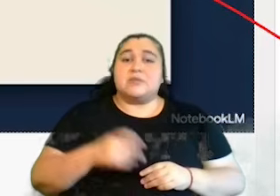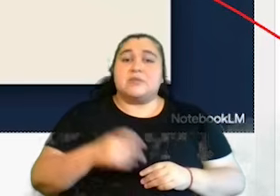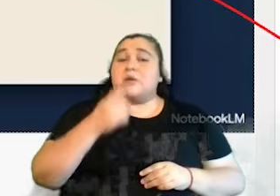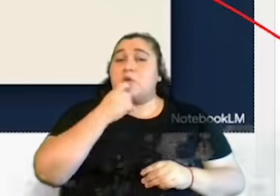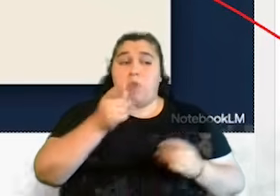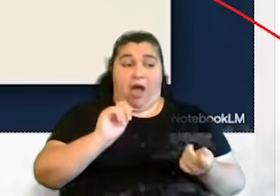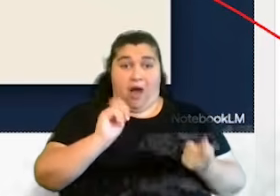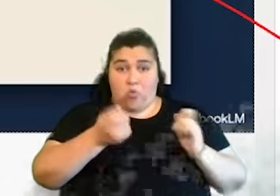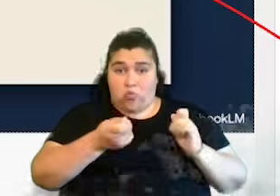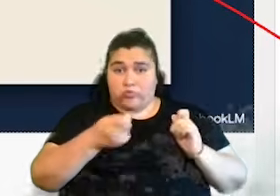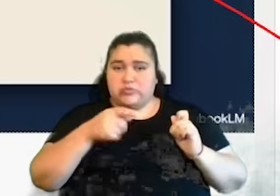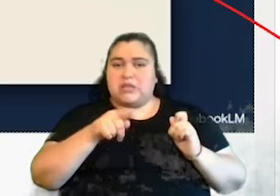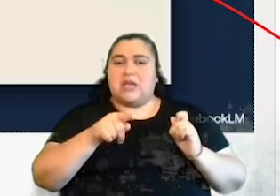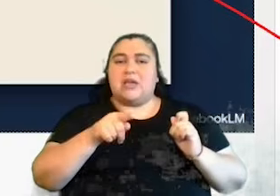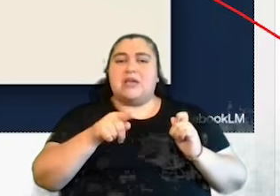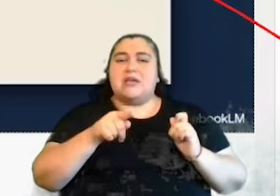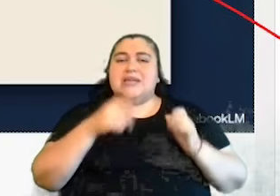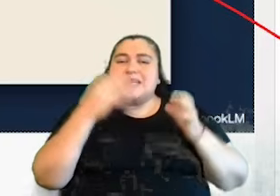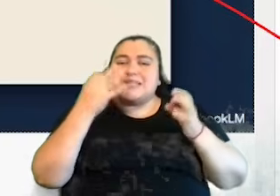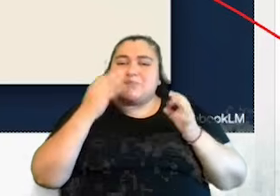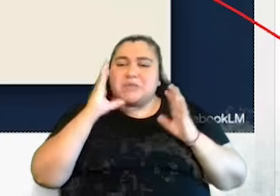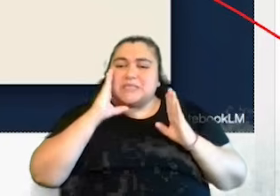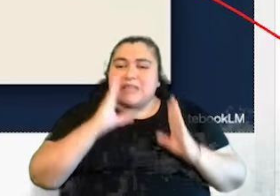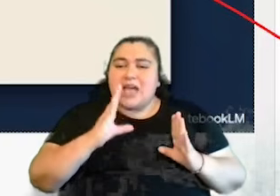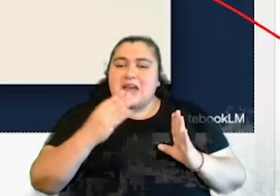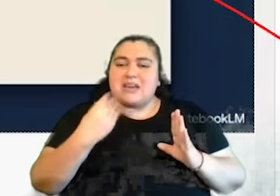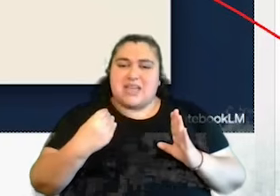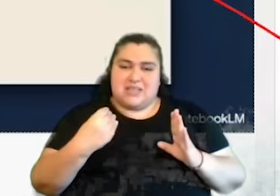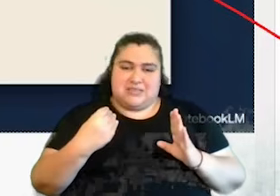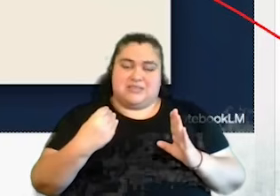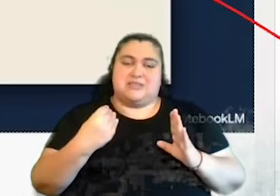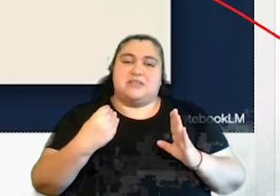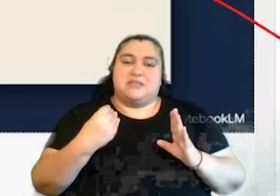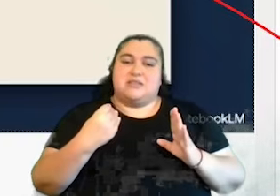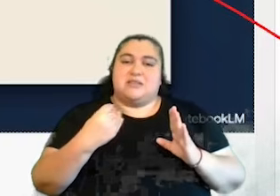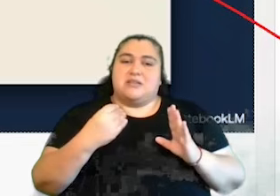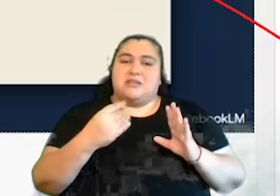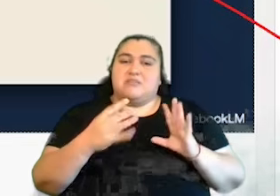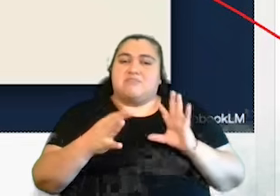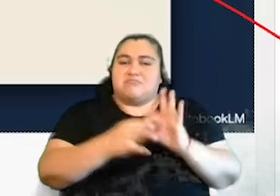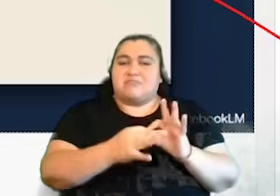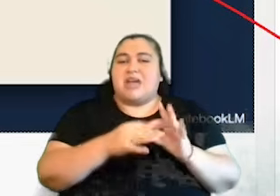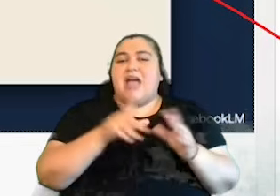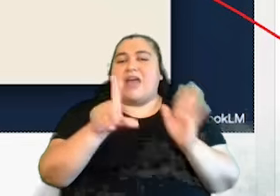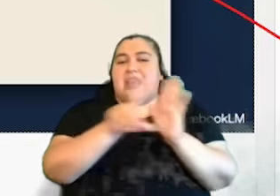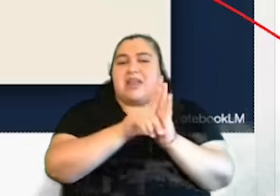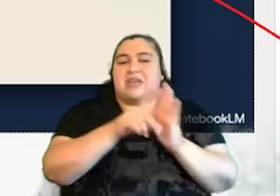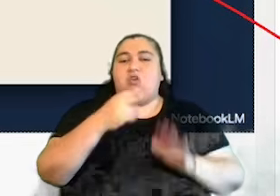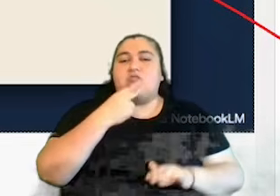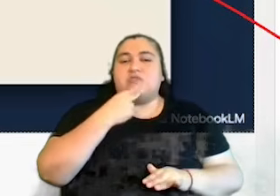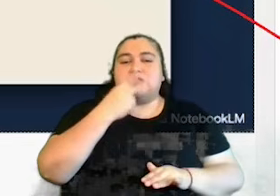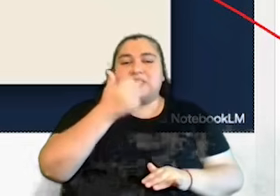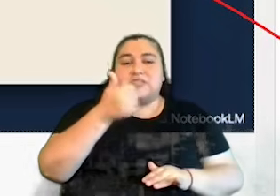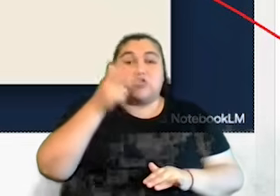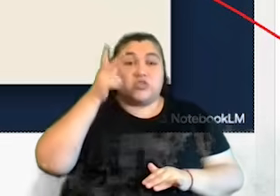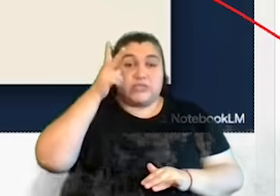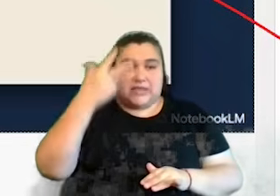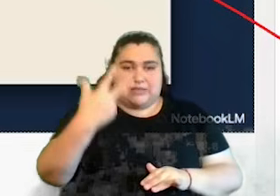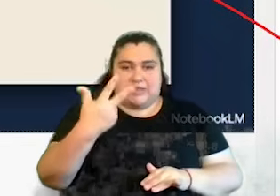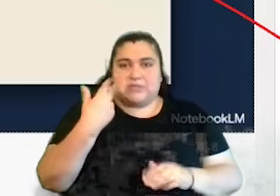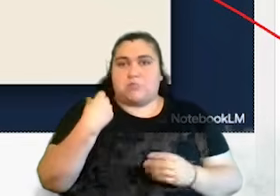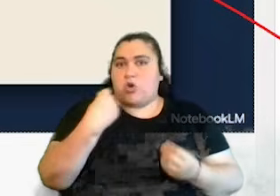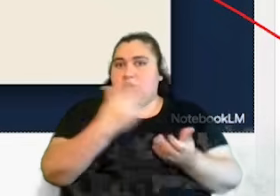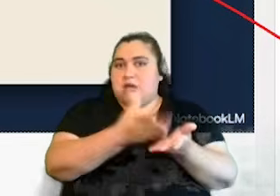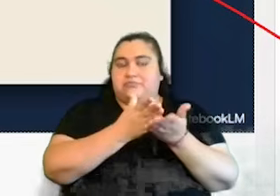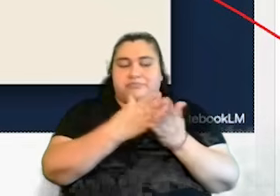base estrictamente en presunciones contempladas en la 11.683. Y dije estrictamente porque muchas